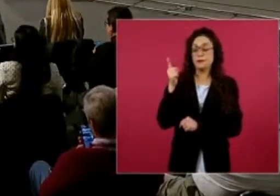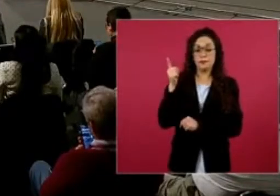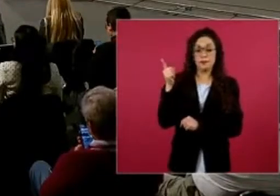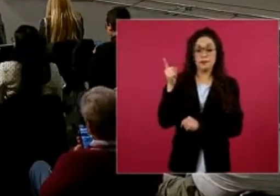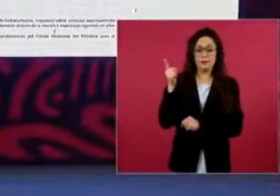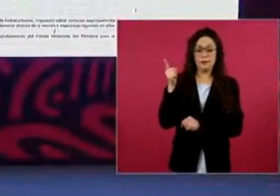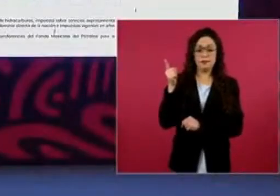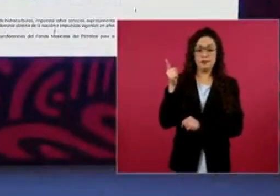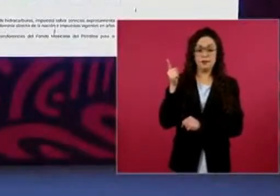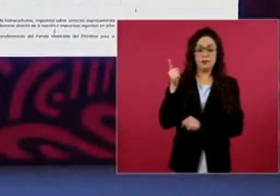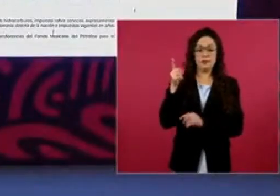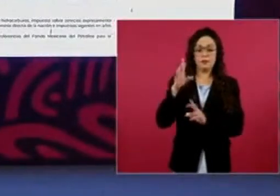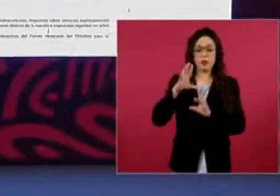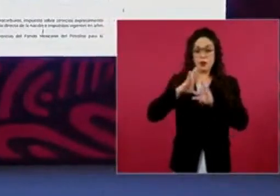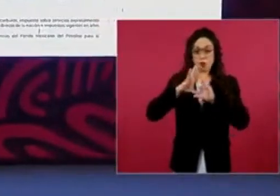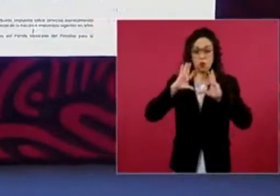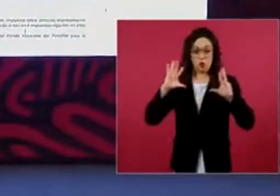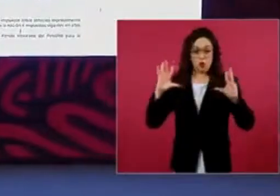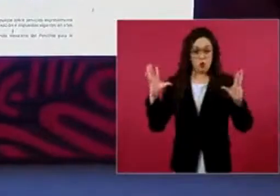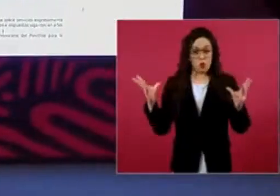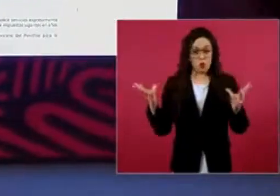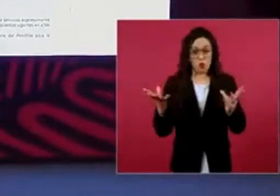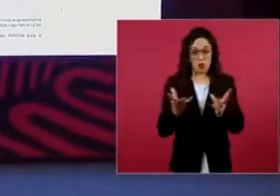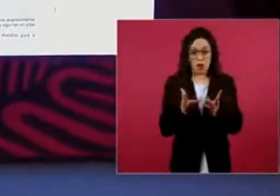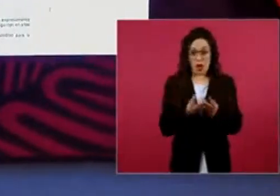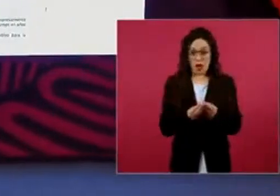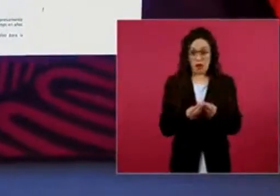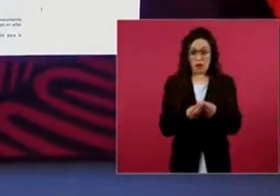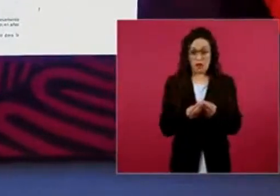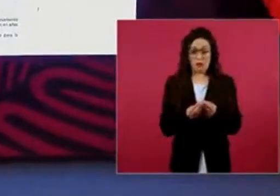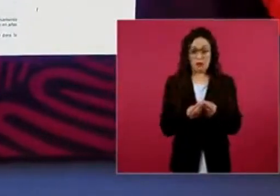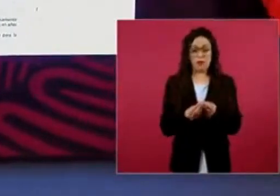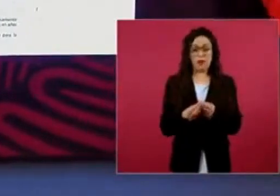consideramos el total de los ingresos, de